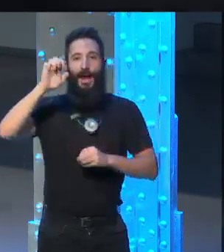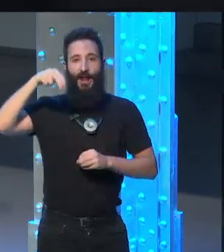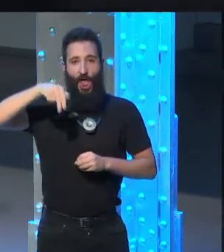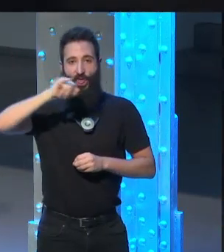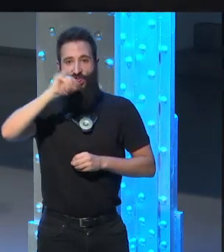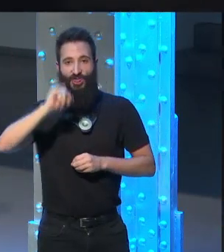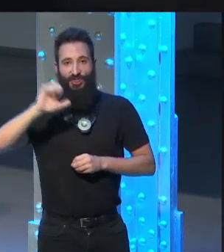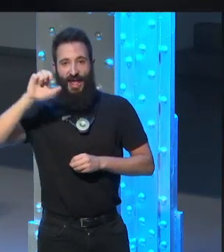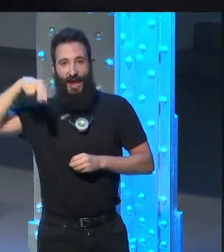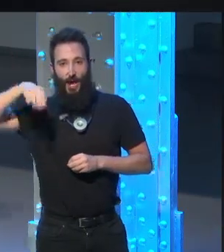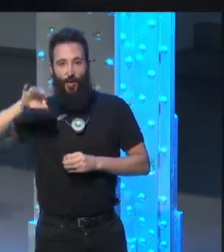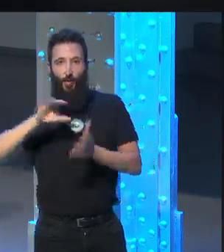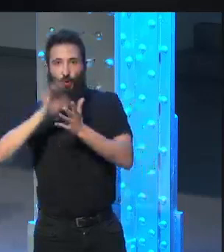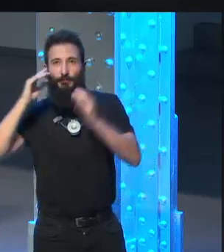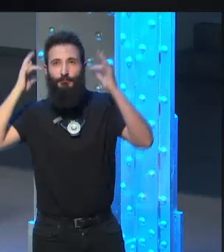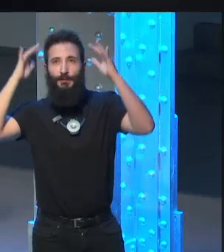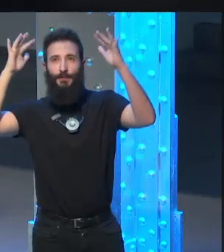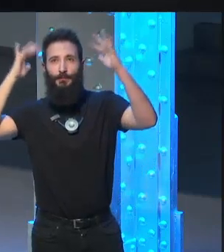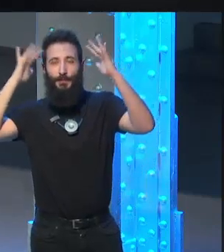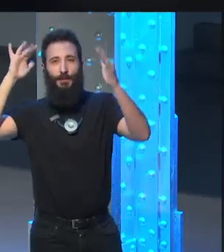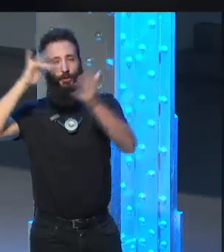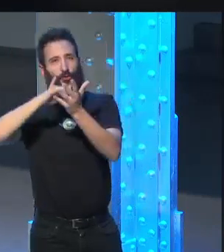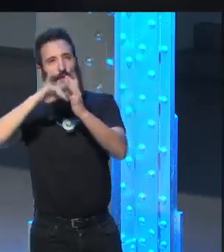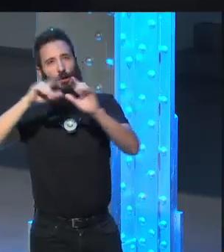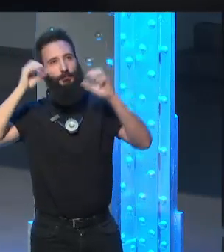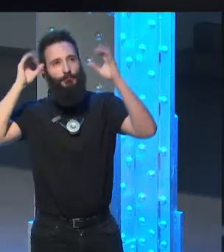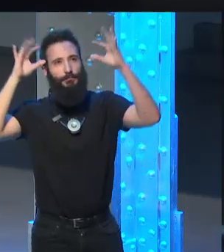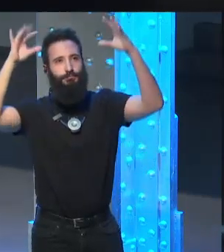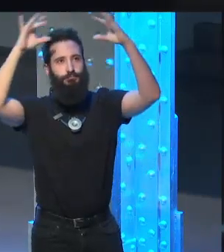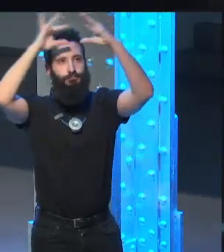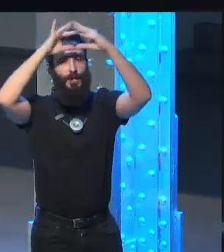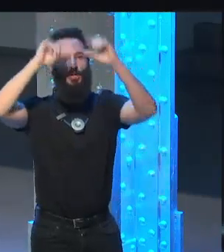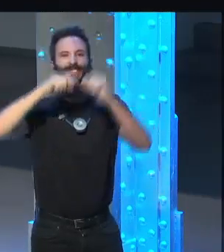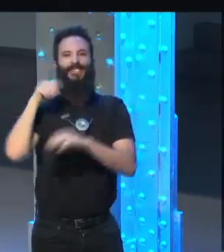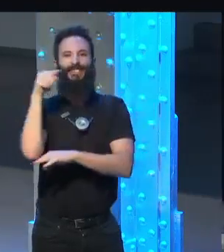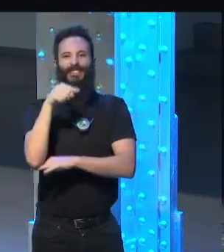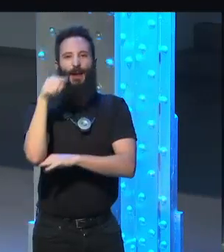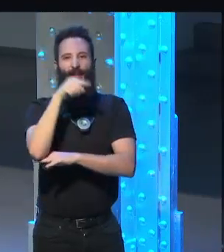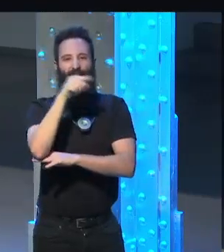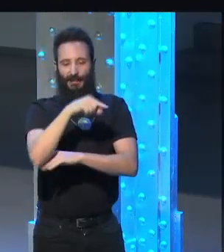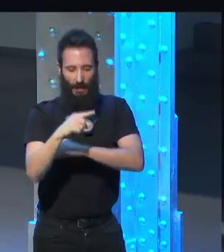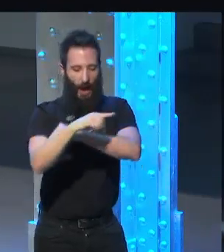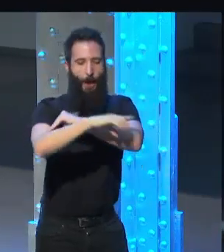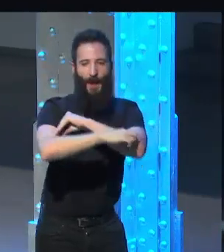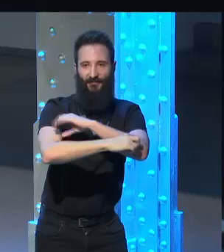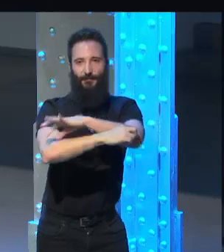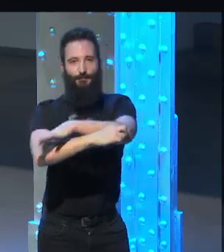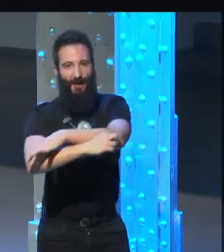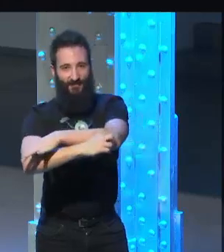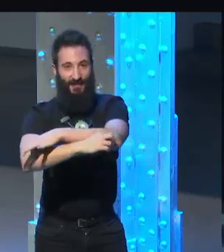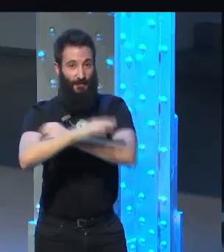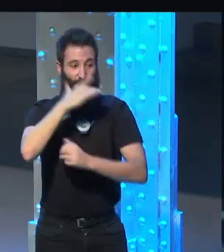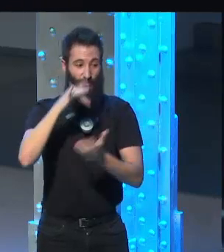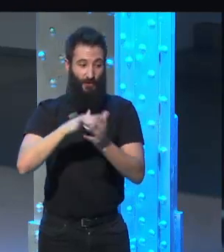soñó con una circunferencia que estaba formada por serpientes que se mordían la cola unas a otras. Y de